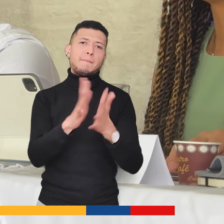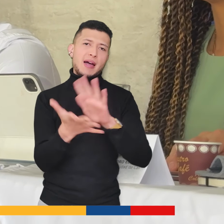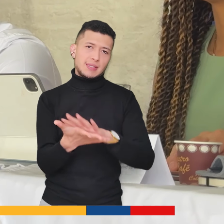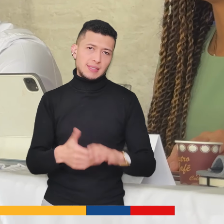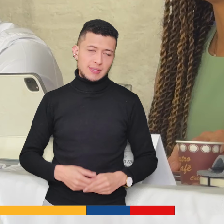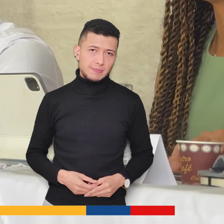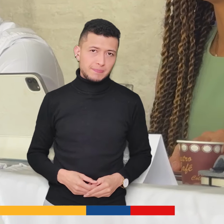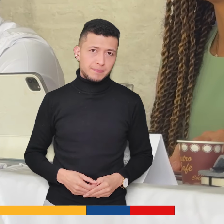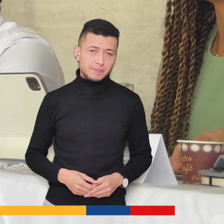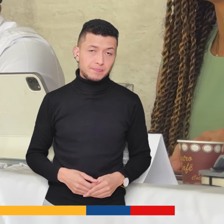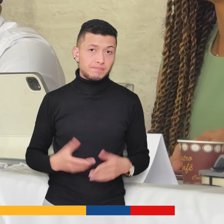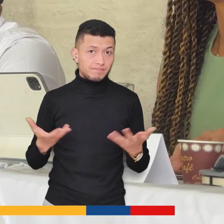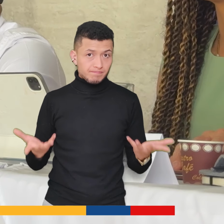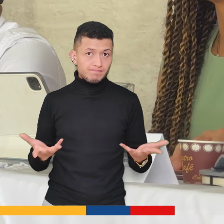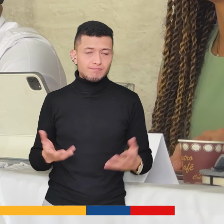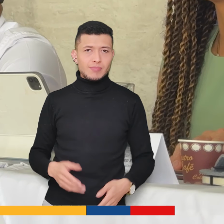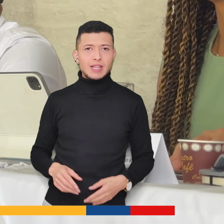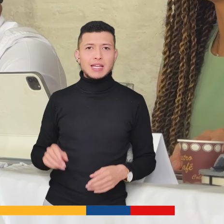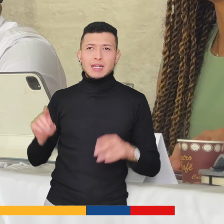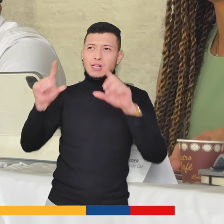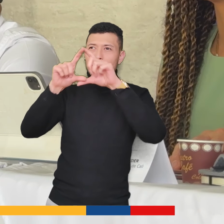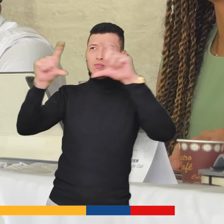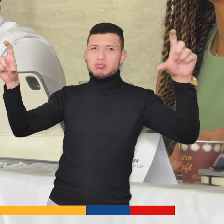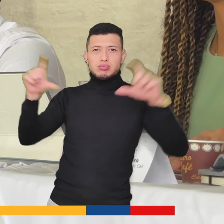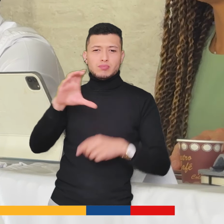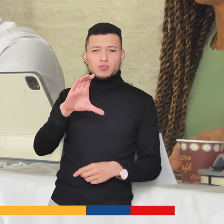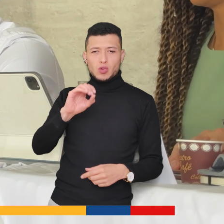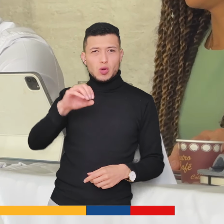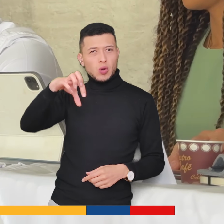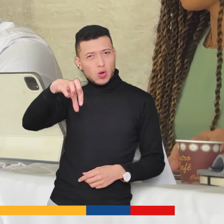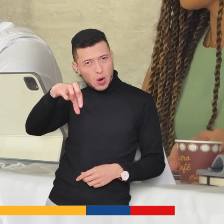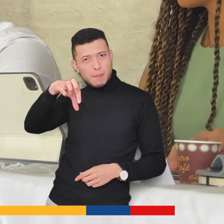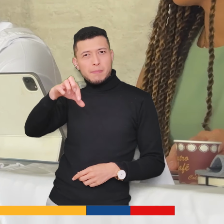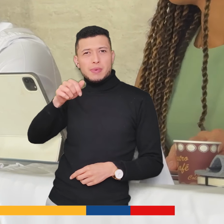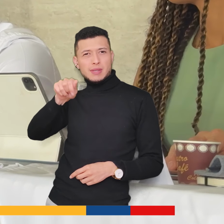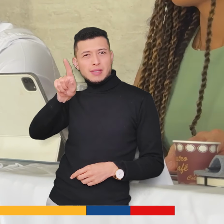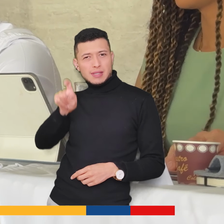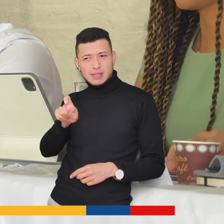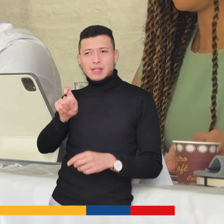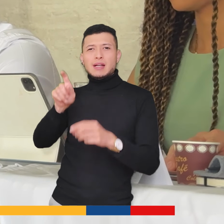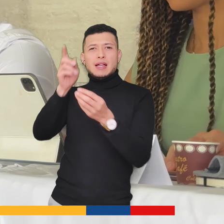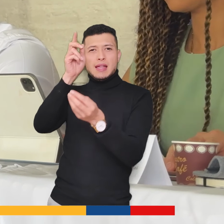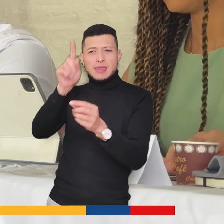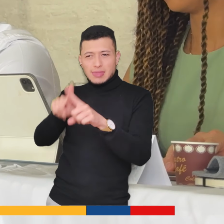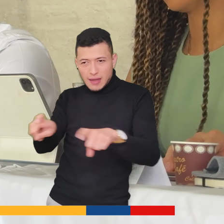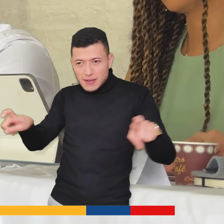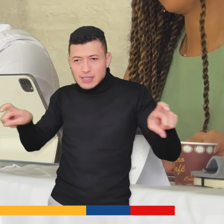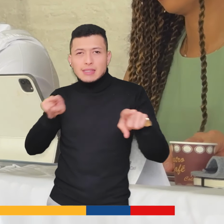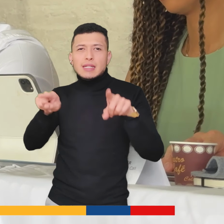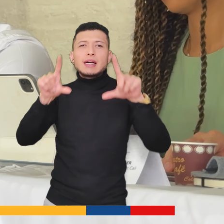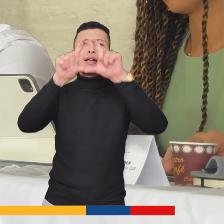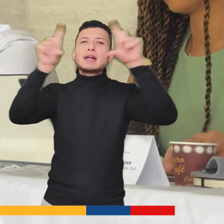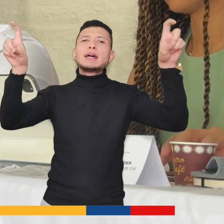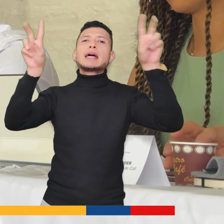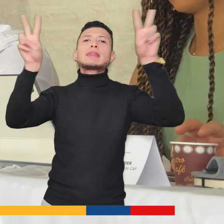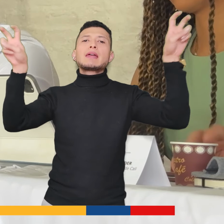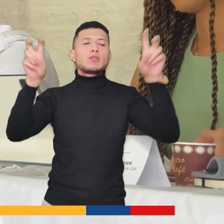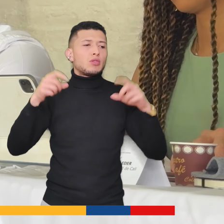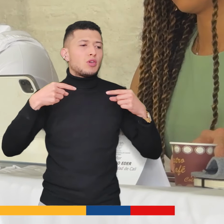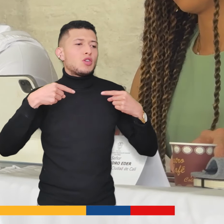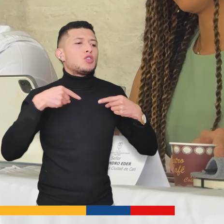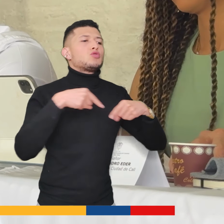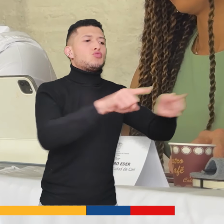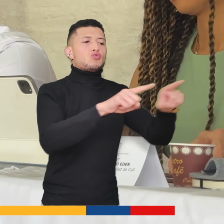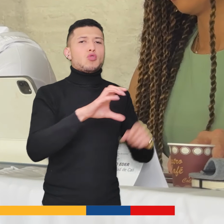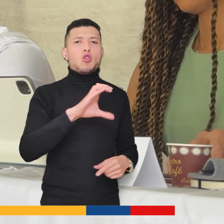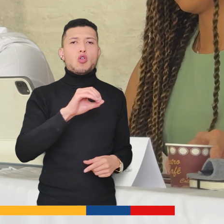¿Sí? El titular de la COD de biodiversidad es la COD de la gente, pero es